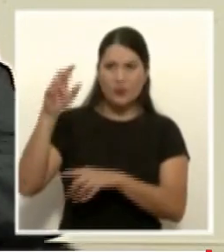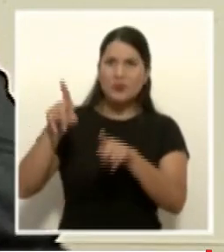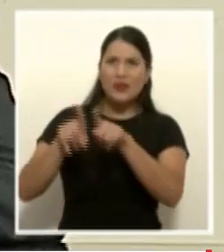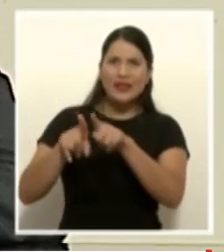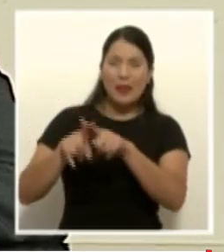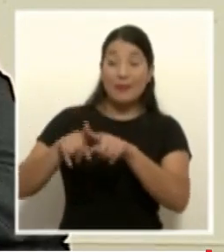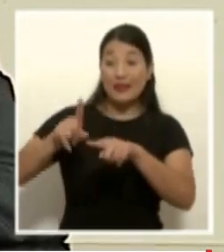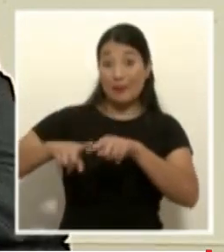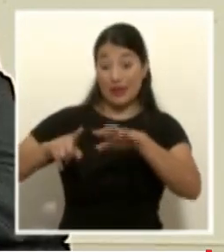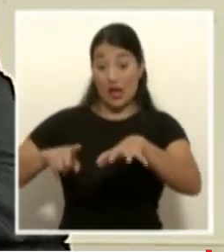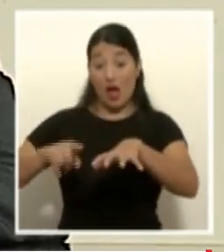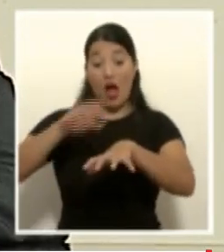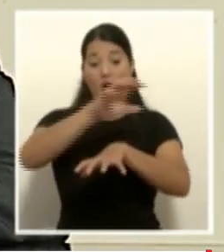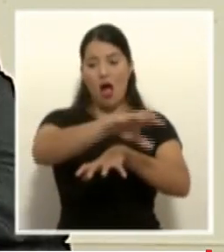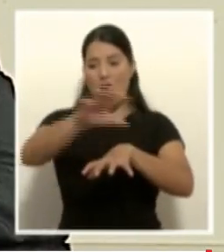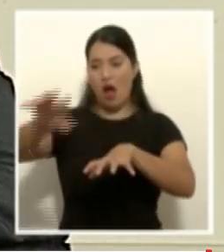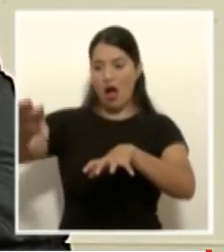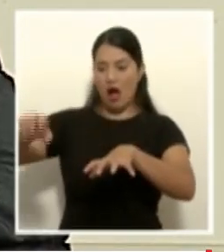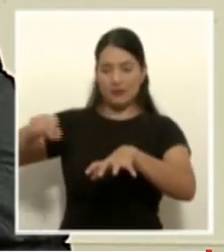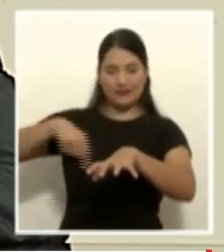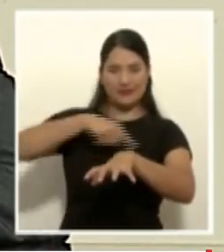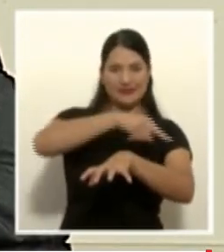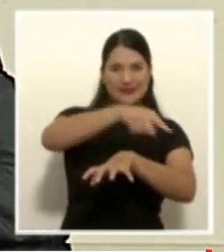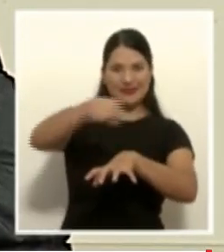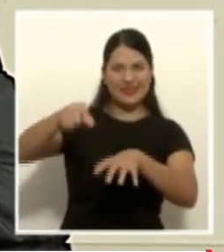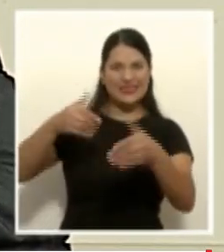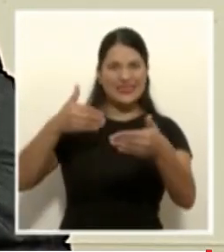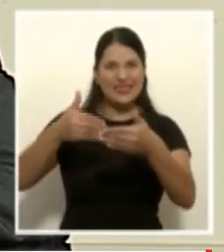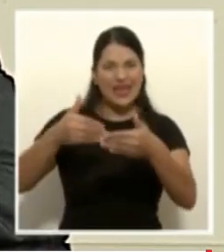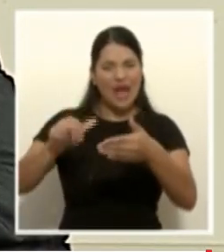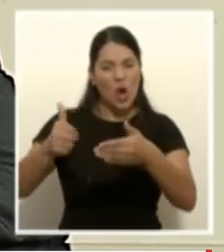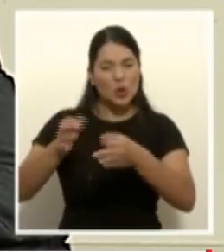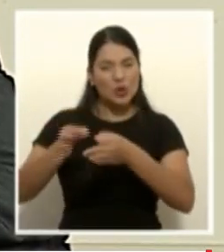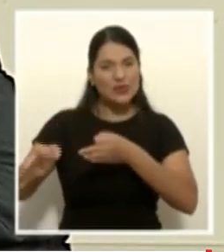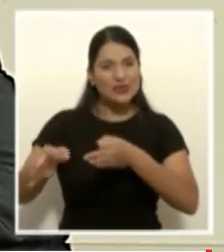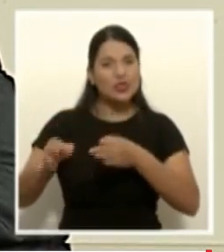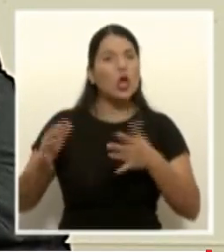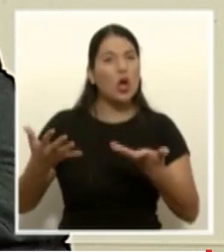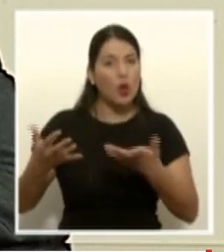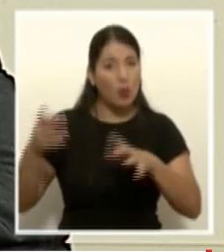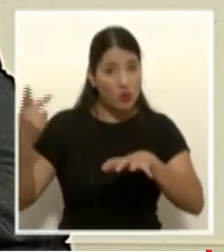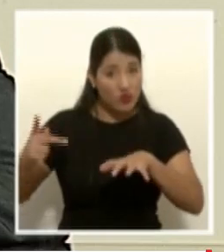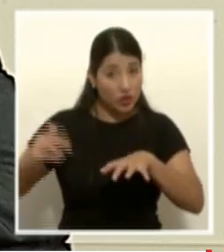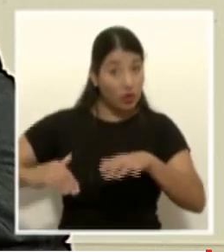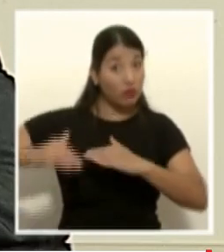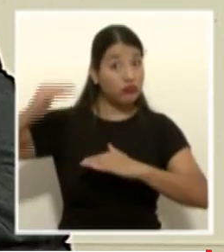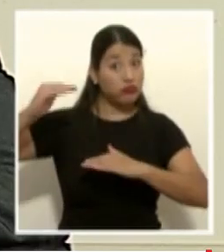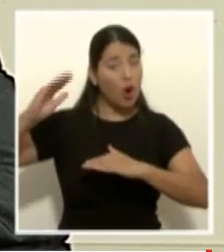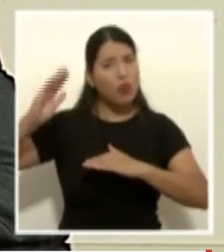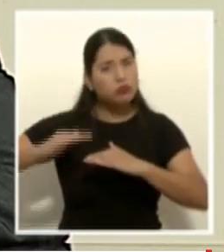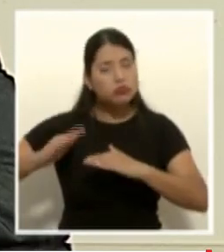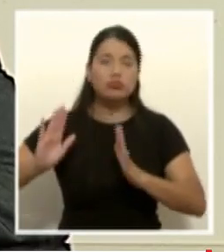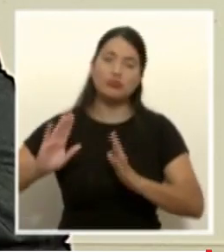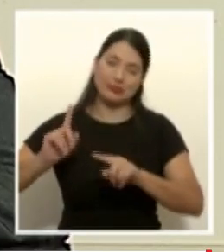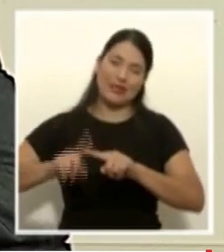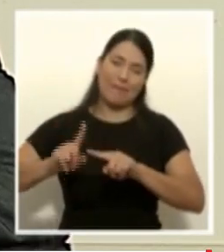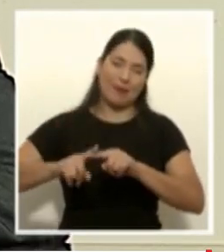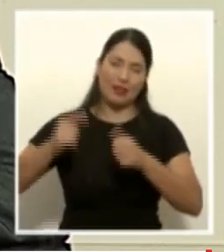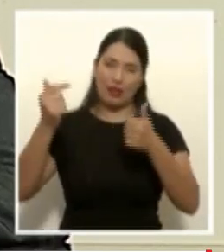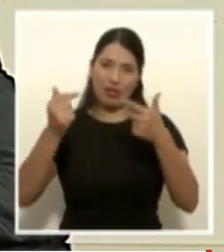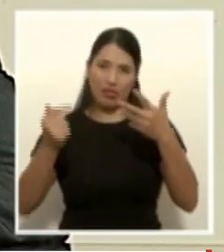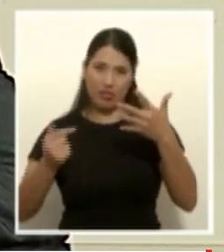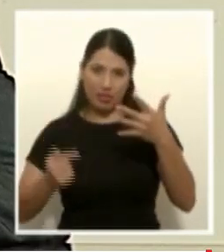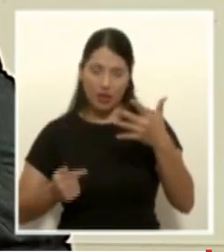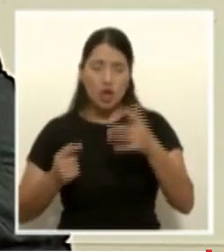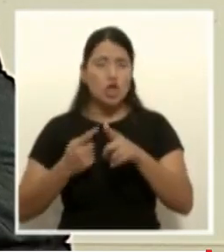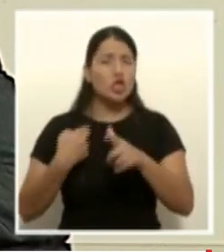incluso colindantes que se toman en cuenta. Así que claro que la valoración de las alertas está en constante movimiento y se está haciendo